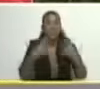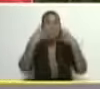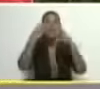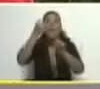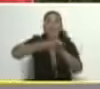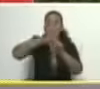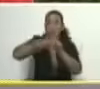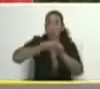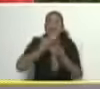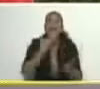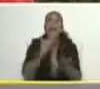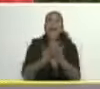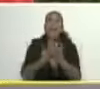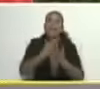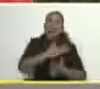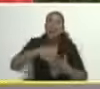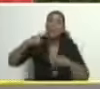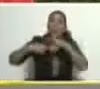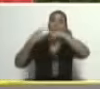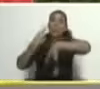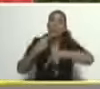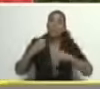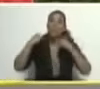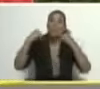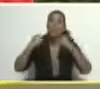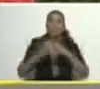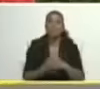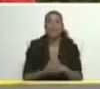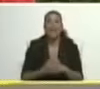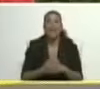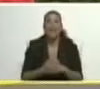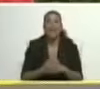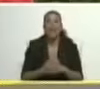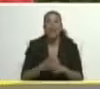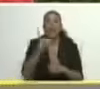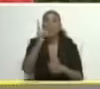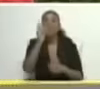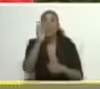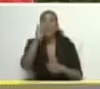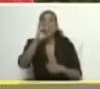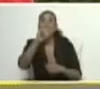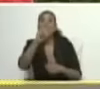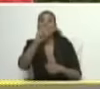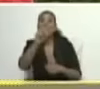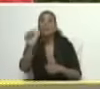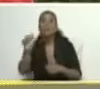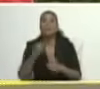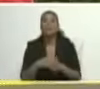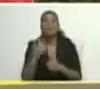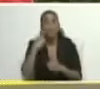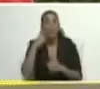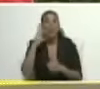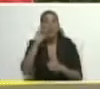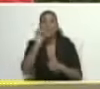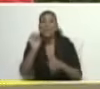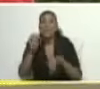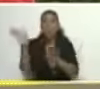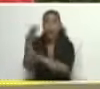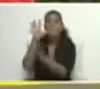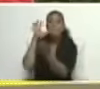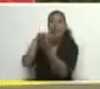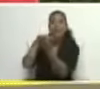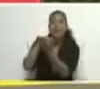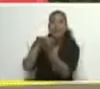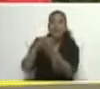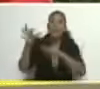a la lucha y al espíritu de la revolución bolivariana. Dominica tiene solidaridad con su liderazgo y con el pueblo